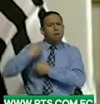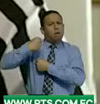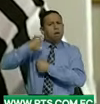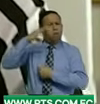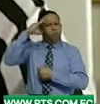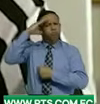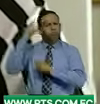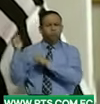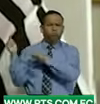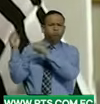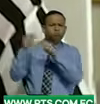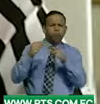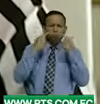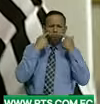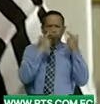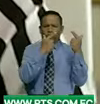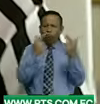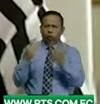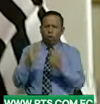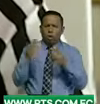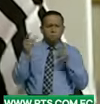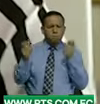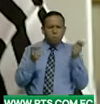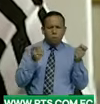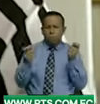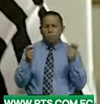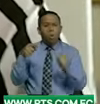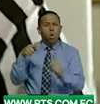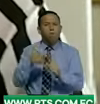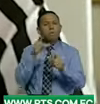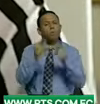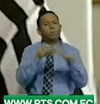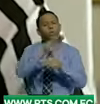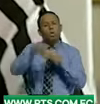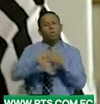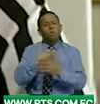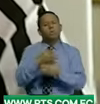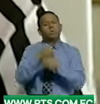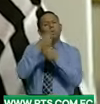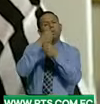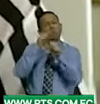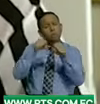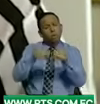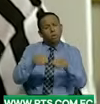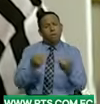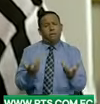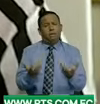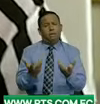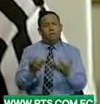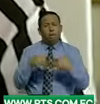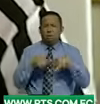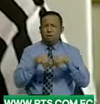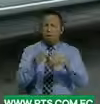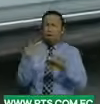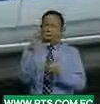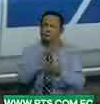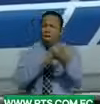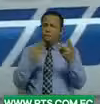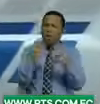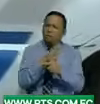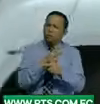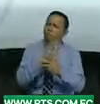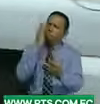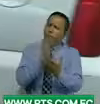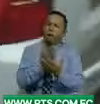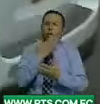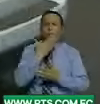puntos de control para garantizar la seguridad de todos los habitantes, porque esto no puede continuar. Con cámaras de